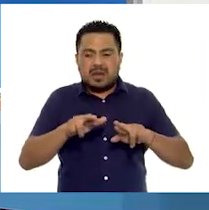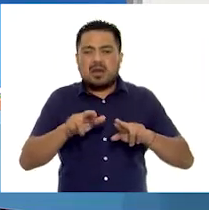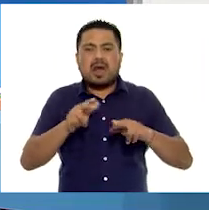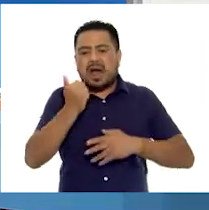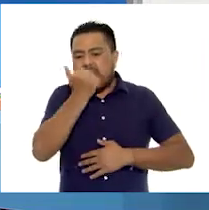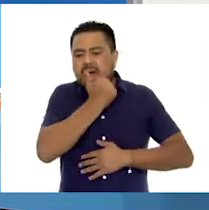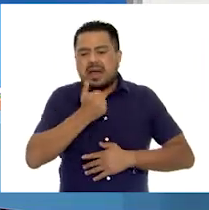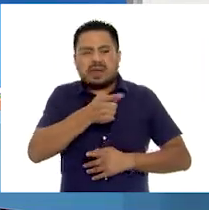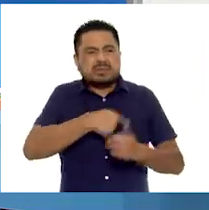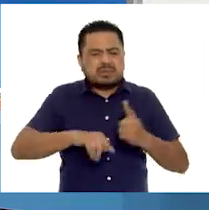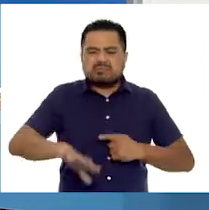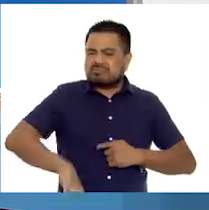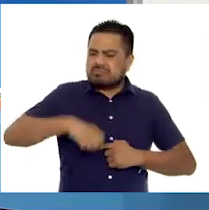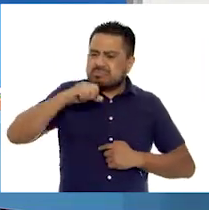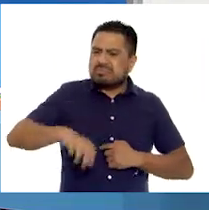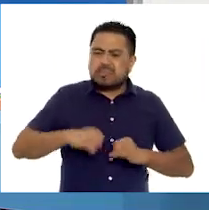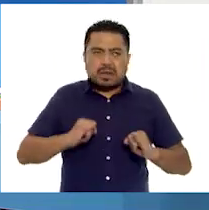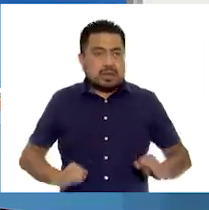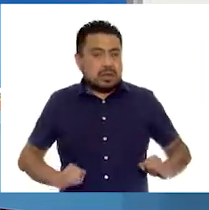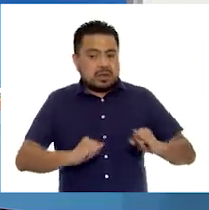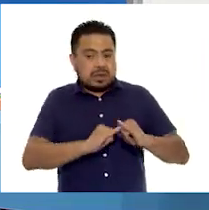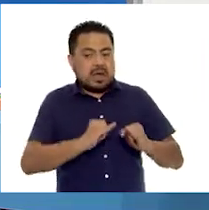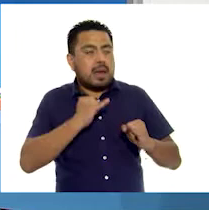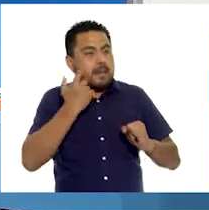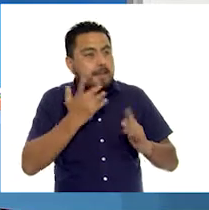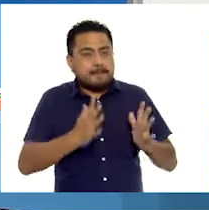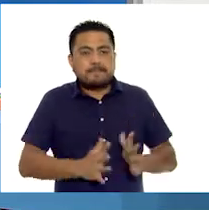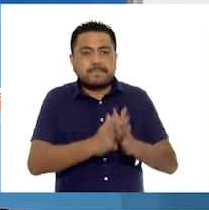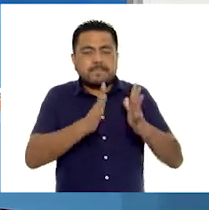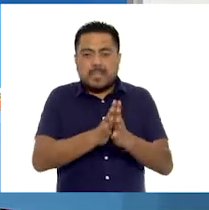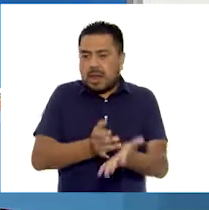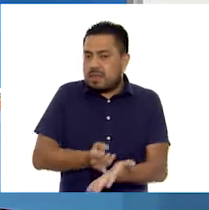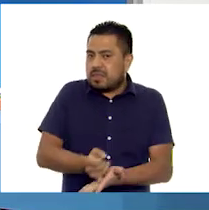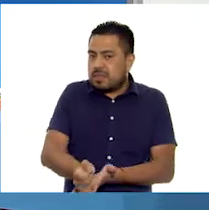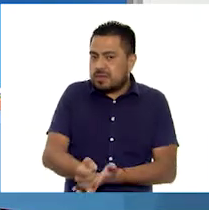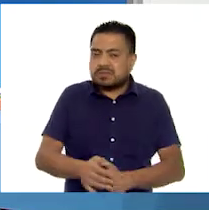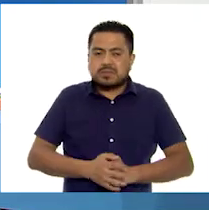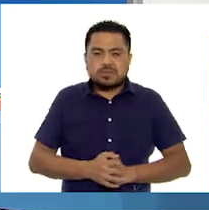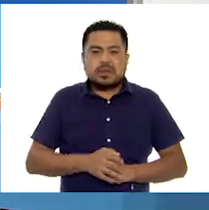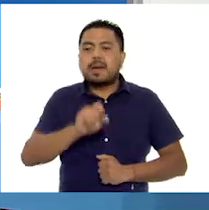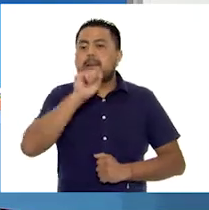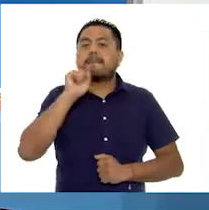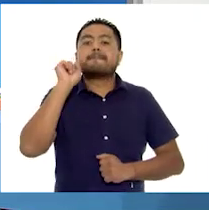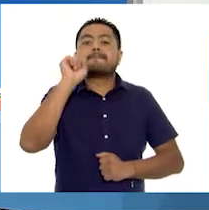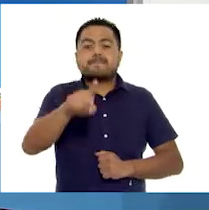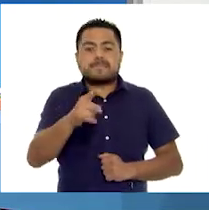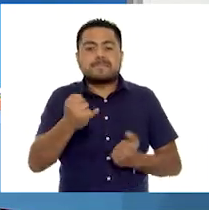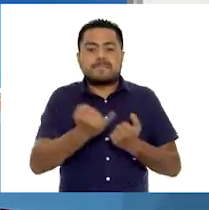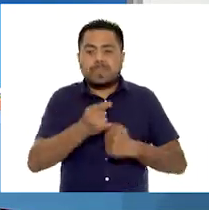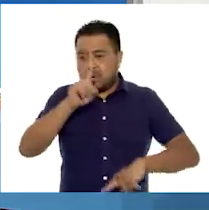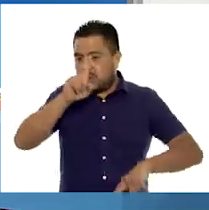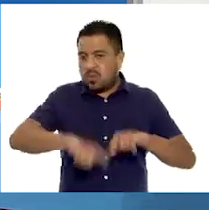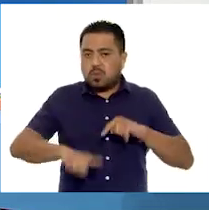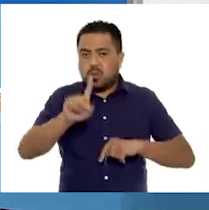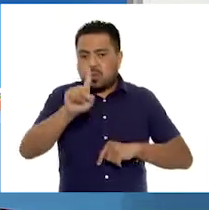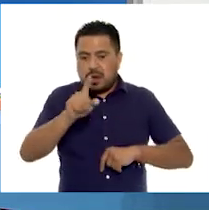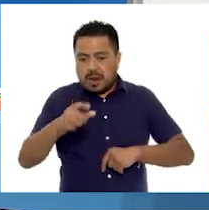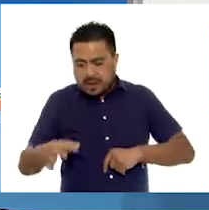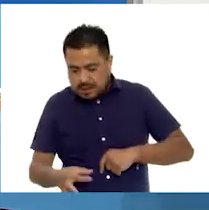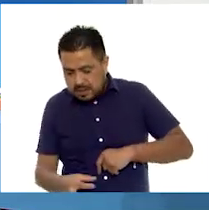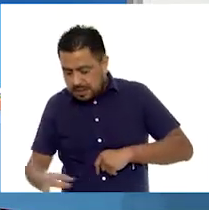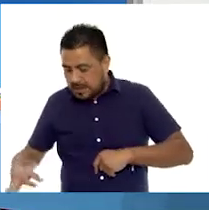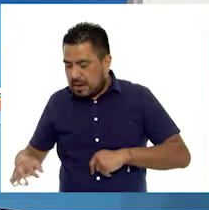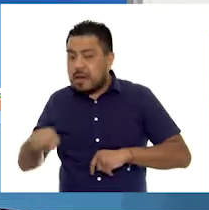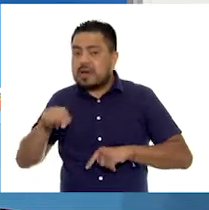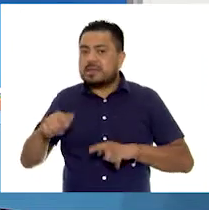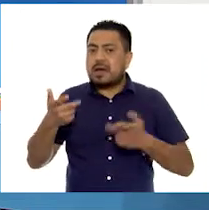el luchado por democratizar las instituciones y participar en la toma de decisiones y también vamos a quitar una piel porque